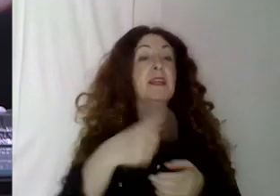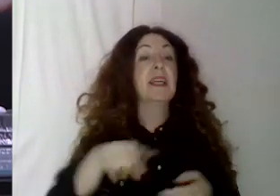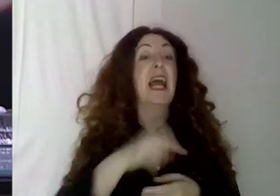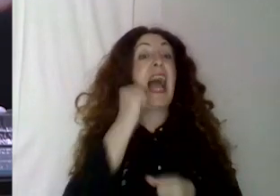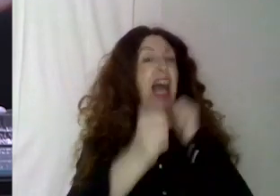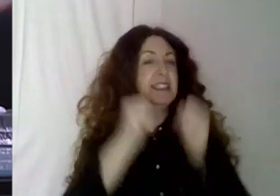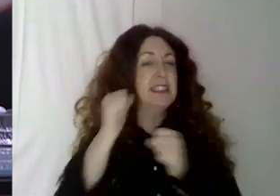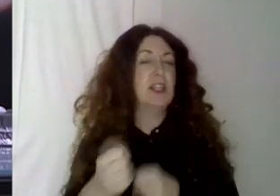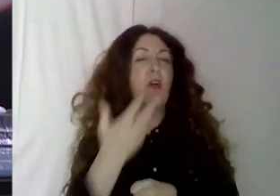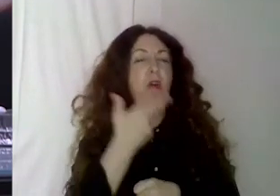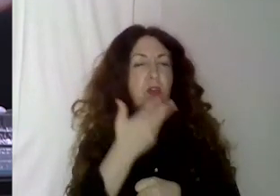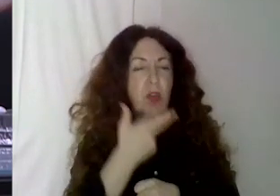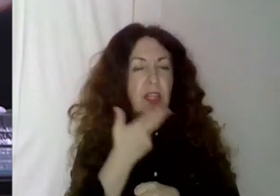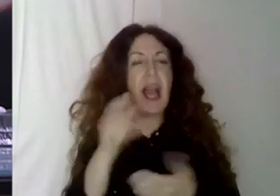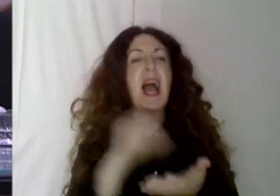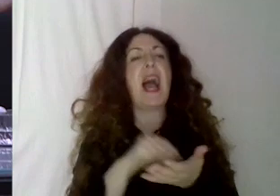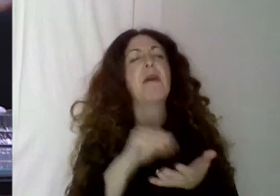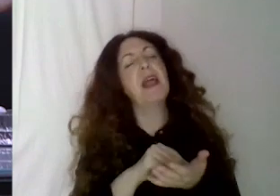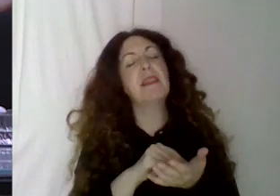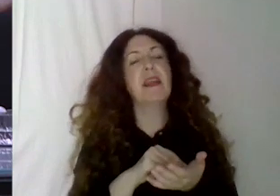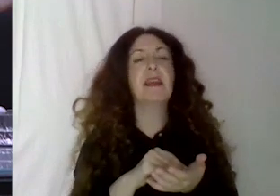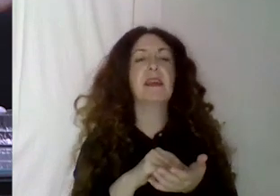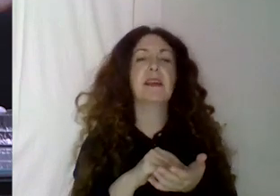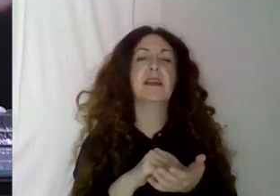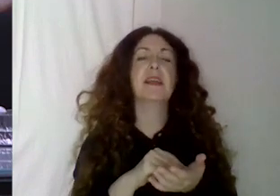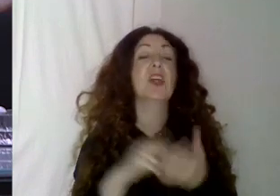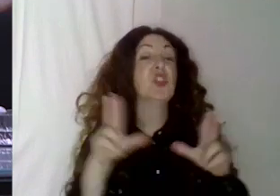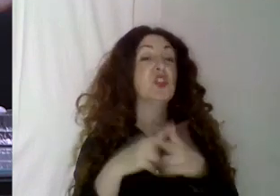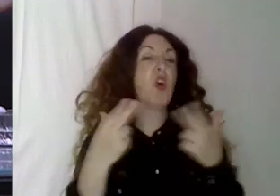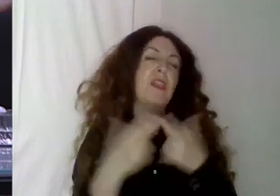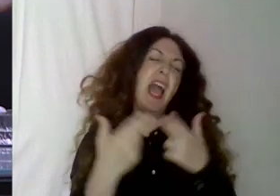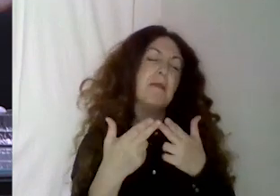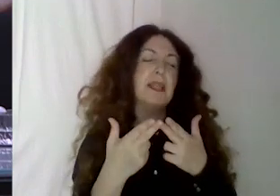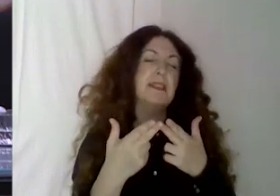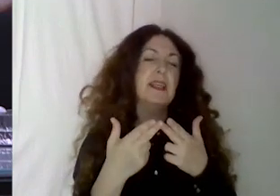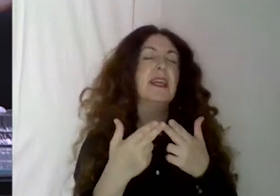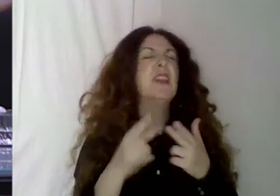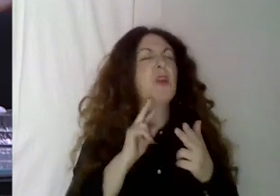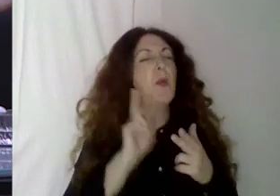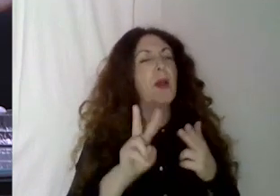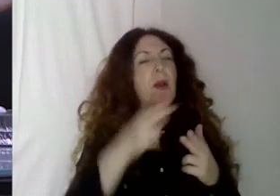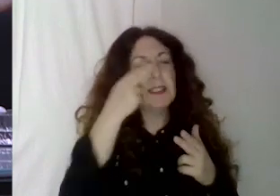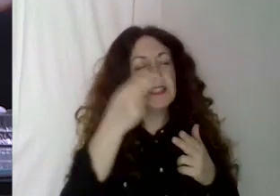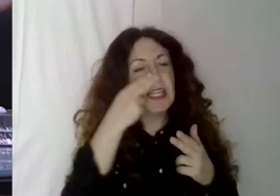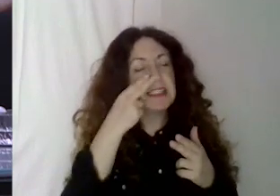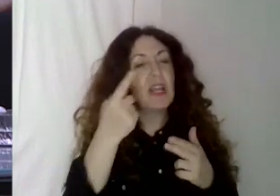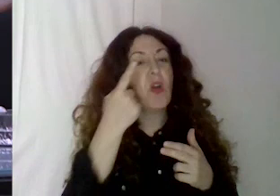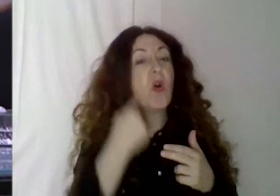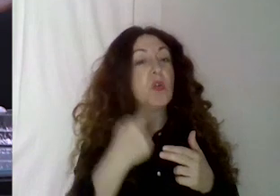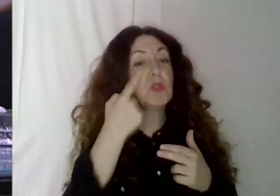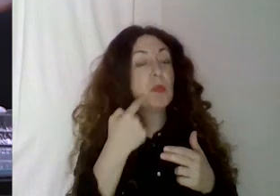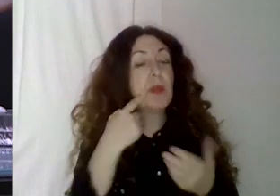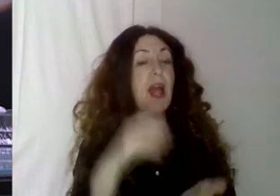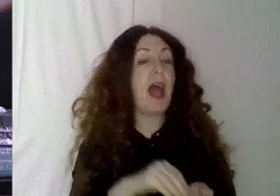porque claro, alguien de un tiro o en ese caso, de un corte de espada, pues acababa mal, o bueno, en una reyerta, siempre se cuenta